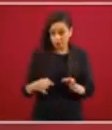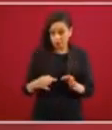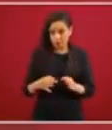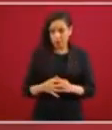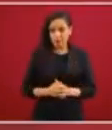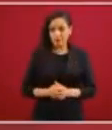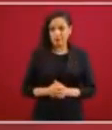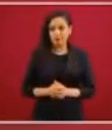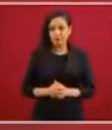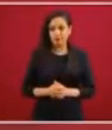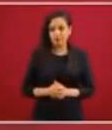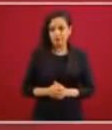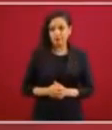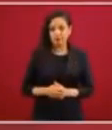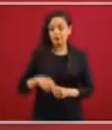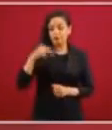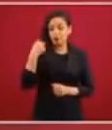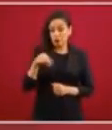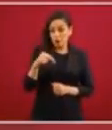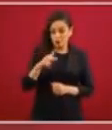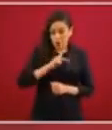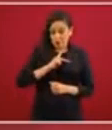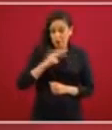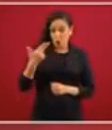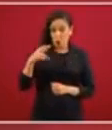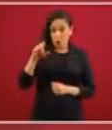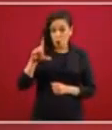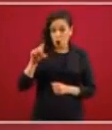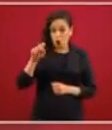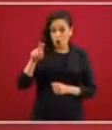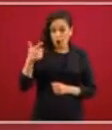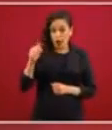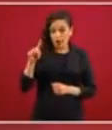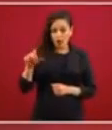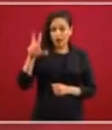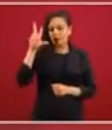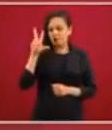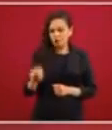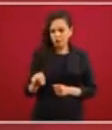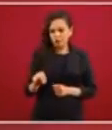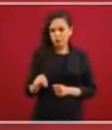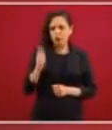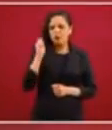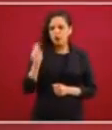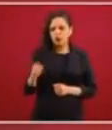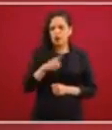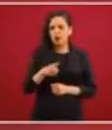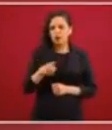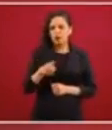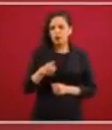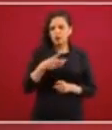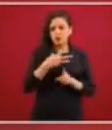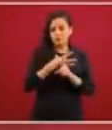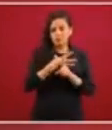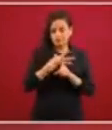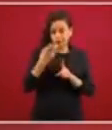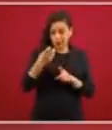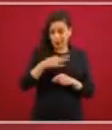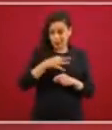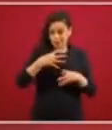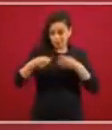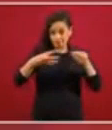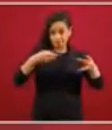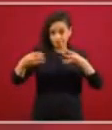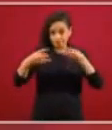nombre Hugo López-Gatell, sino el apoyo a que la conducción de esta epidemia sea con bases científicas, con